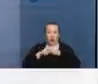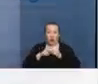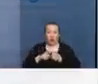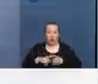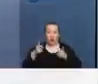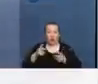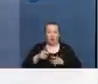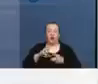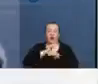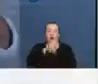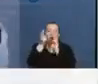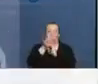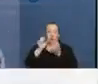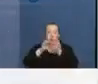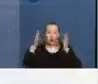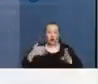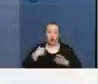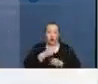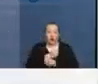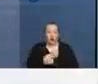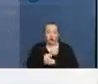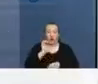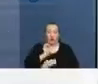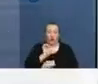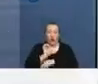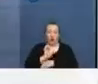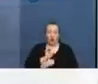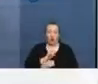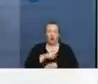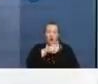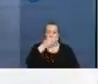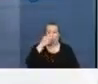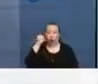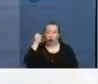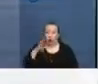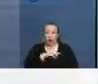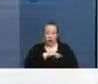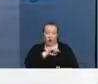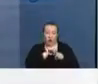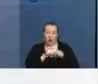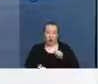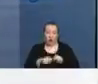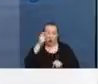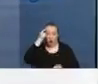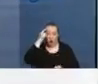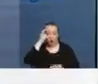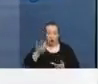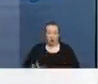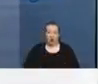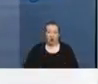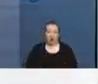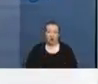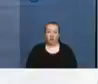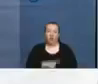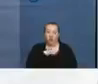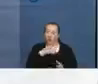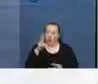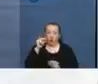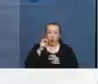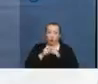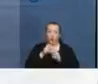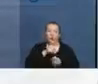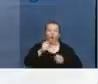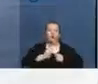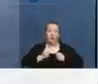familia tu patria si ya tu odio te carcome el corazón y en la mente pero quieren que sea tu patria tenemos que volver a esa senda de